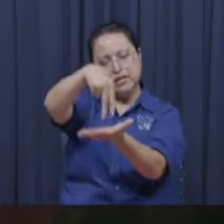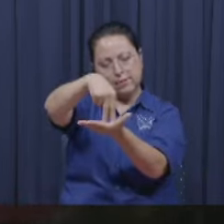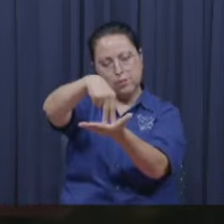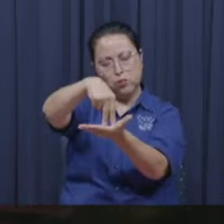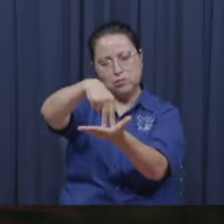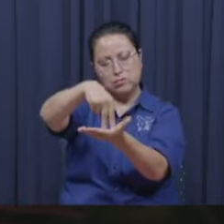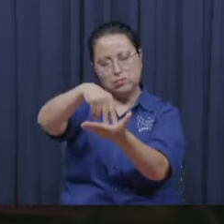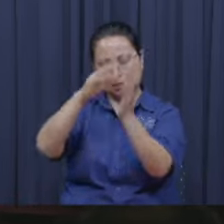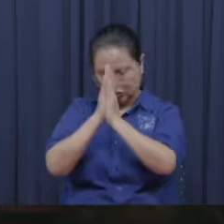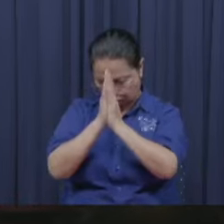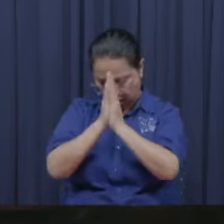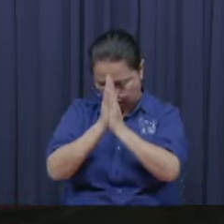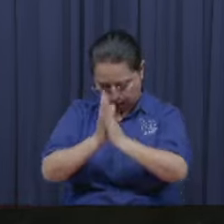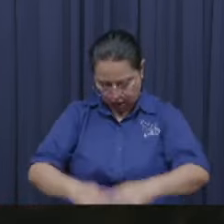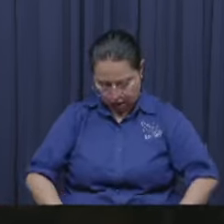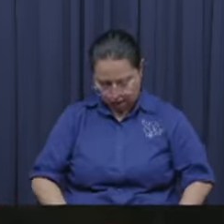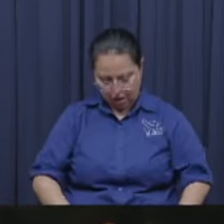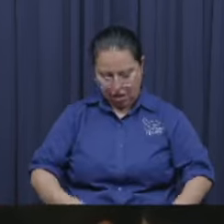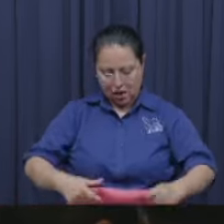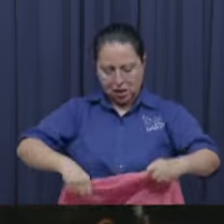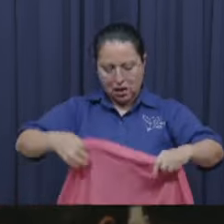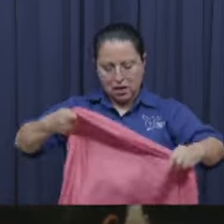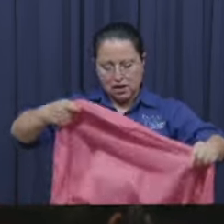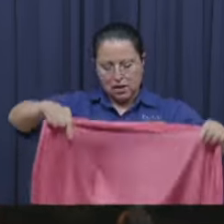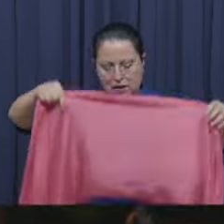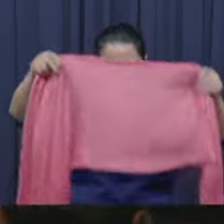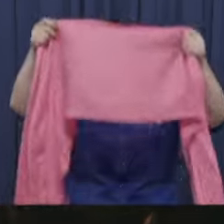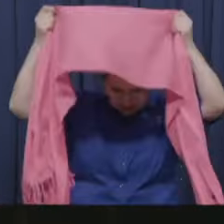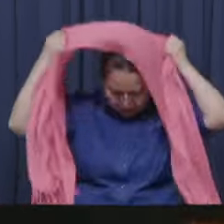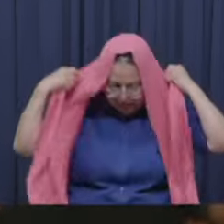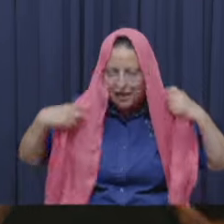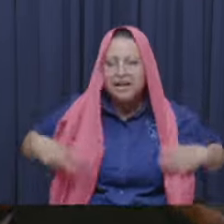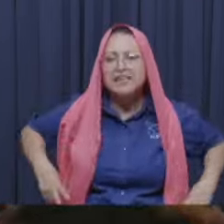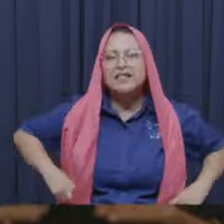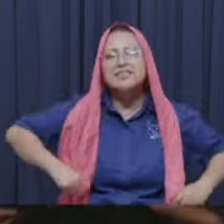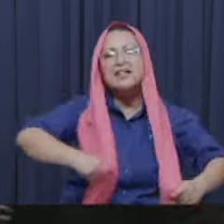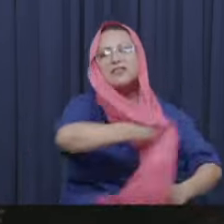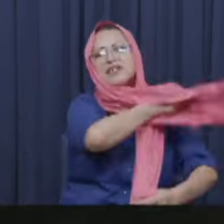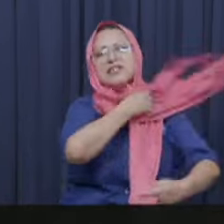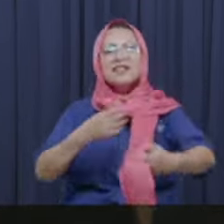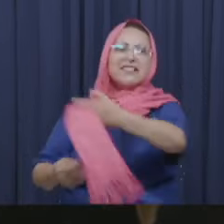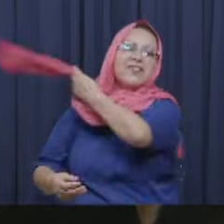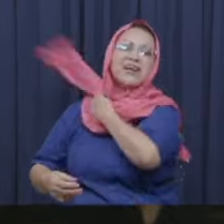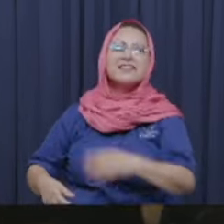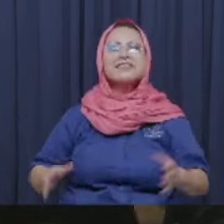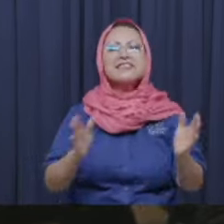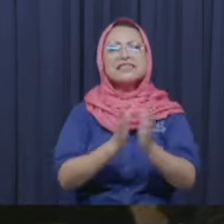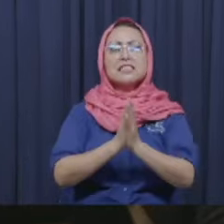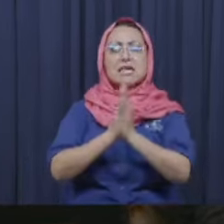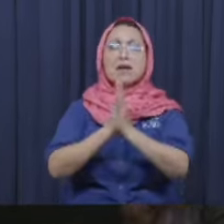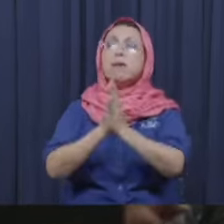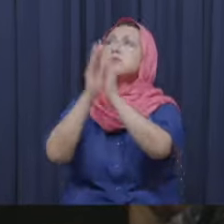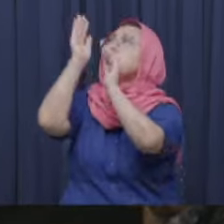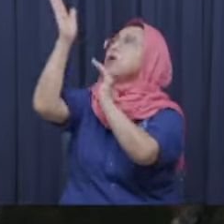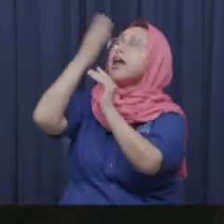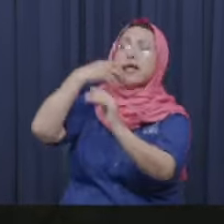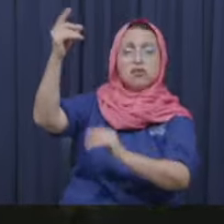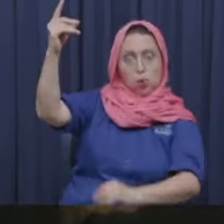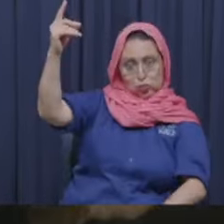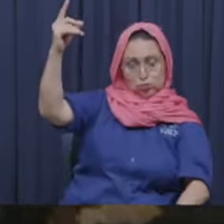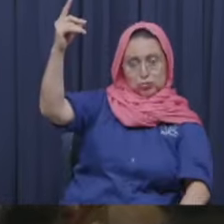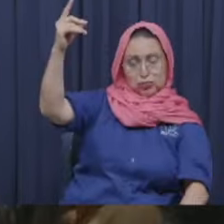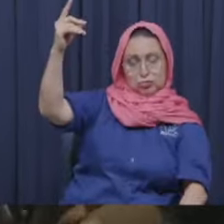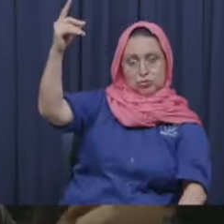vamos a ministrar. Vamos a bendecir, vamos a hacer lo que el Señor quiere que